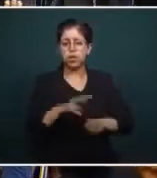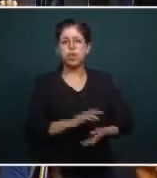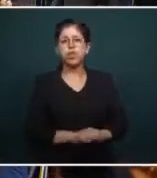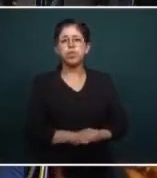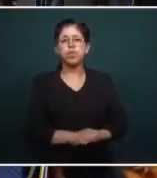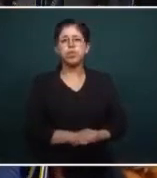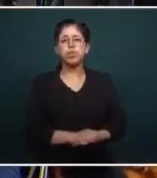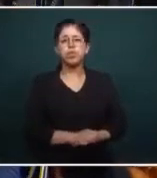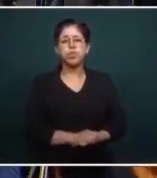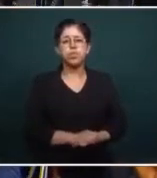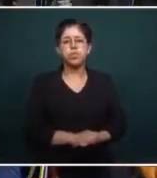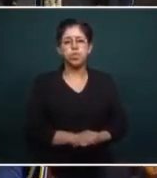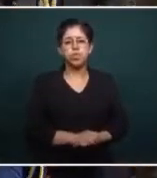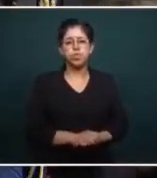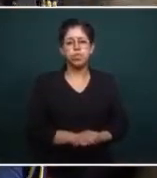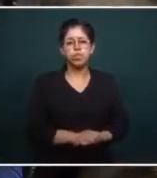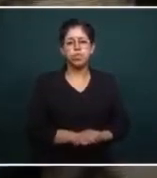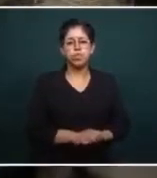can be con- even.